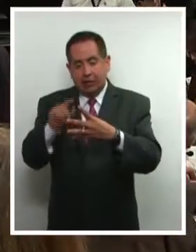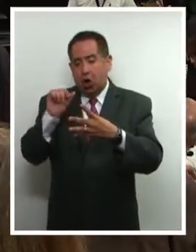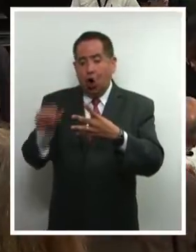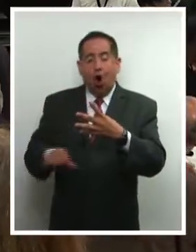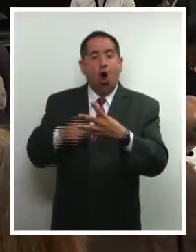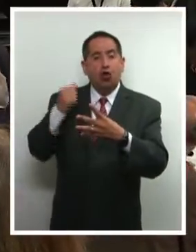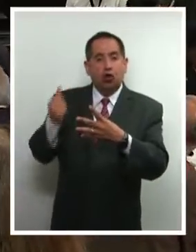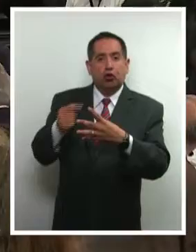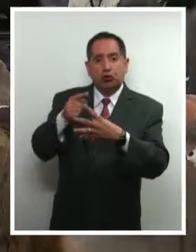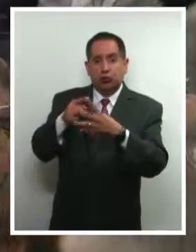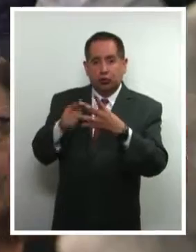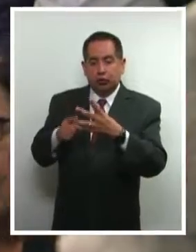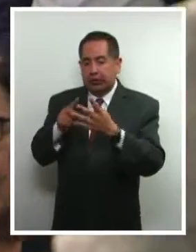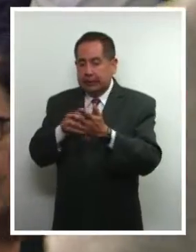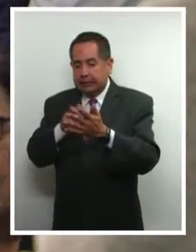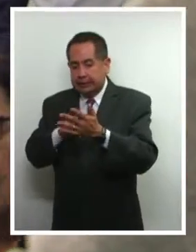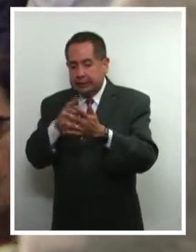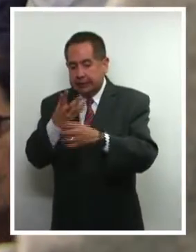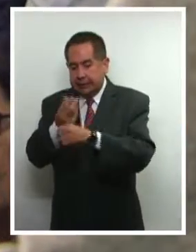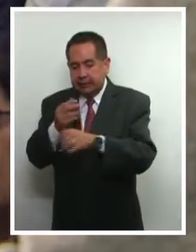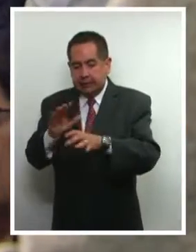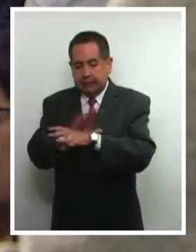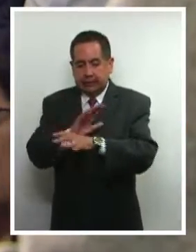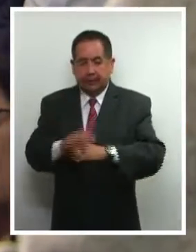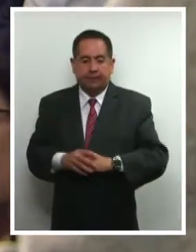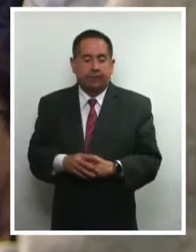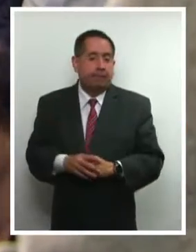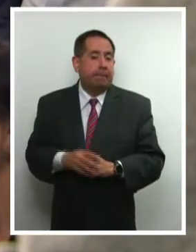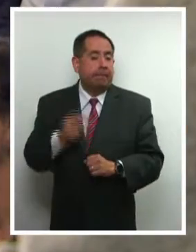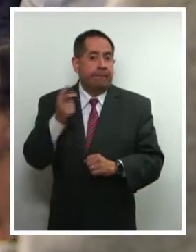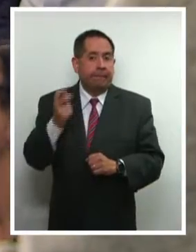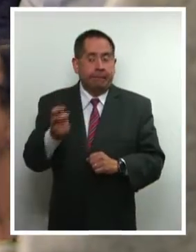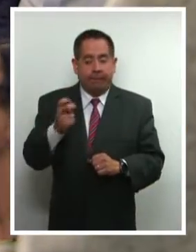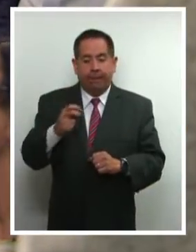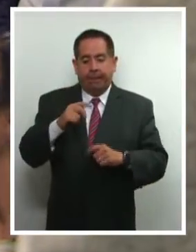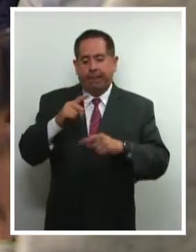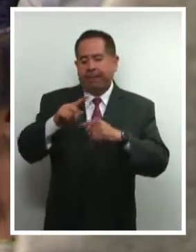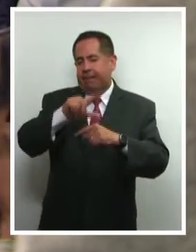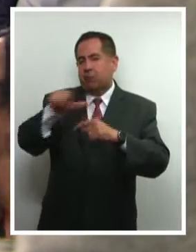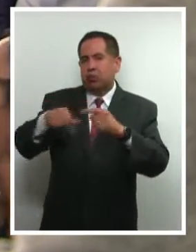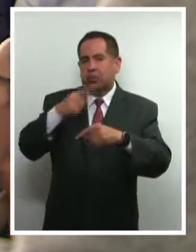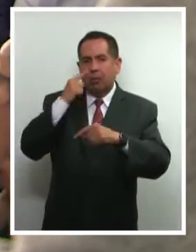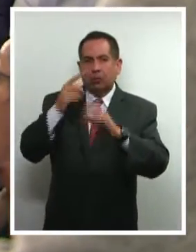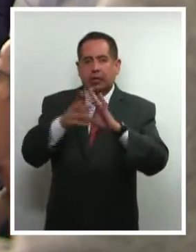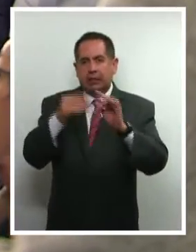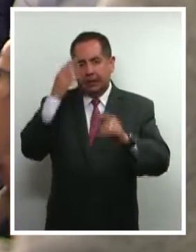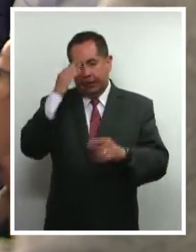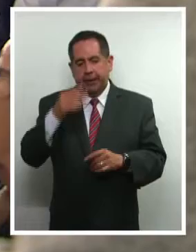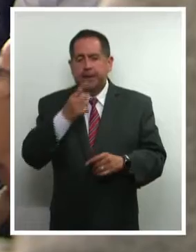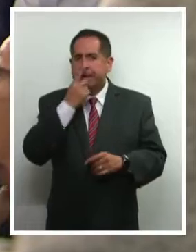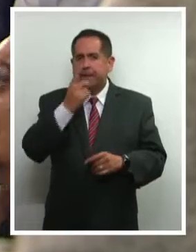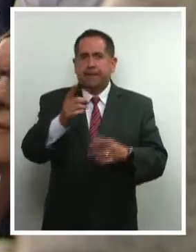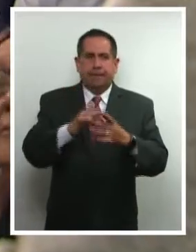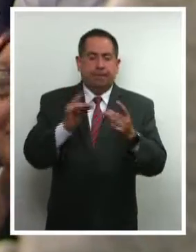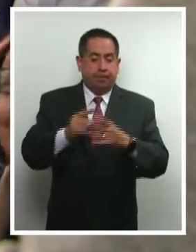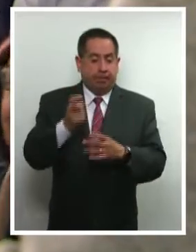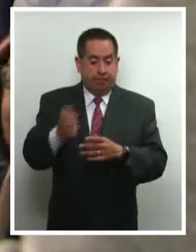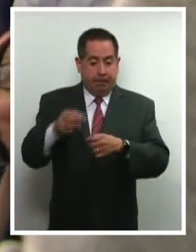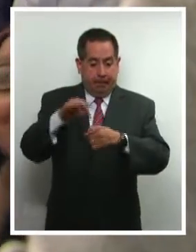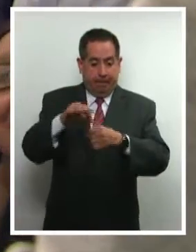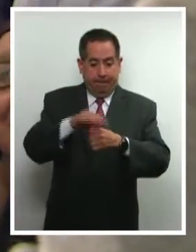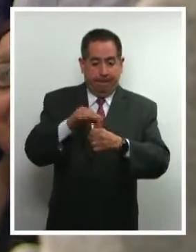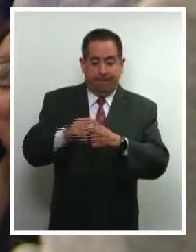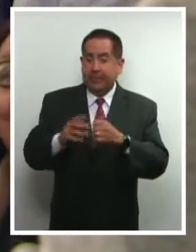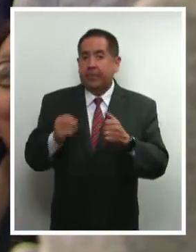otros fueron modificados. Pero esto lo sabremos en unos momentos más. Les reitero, esta votación es